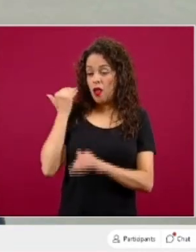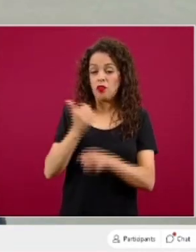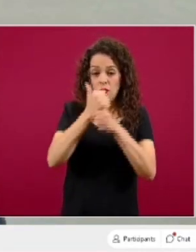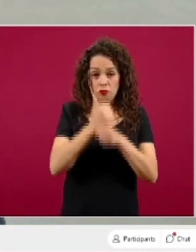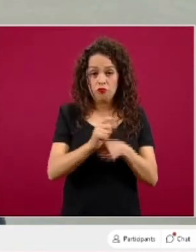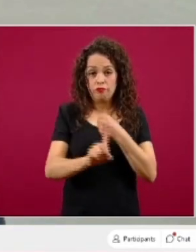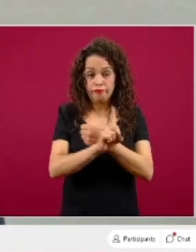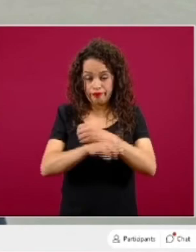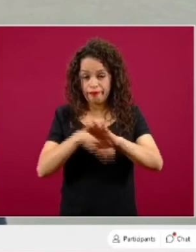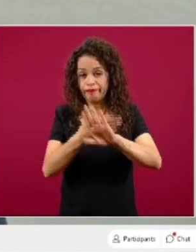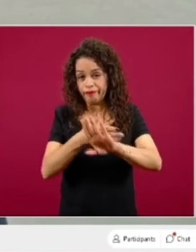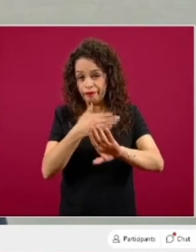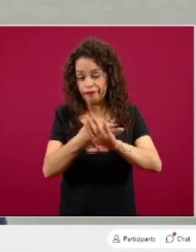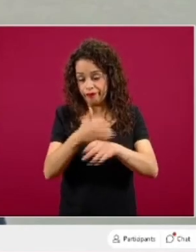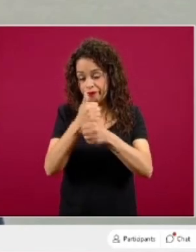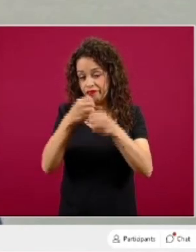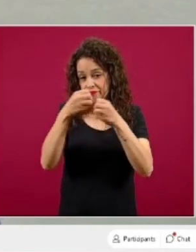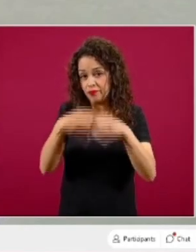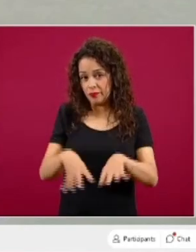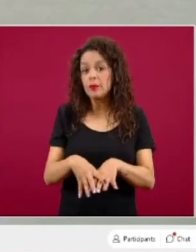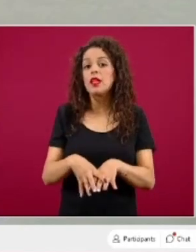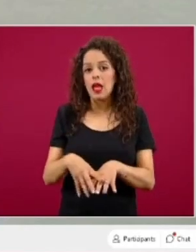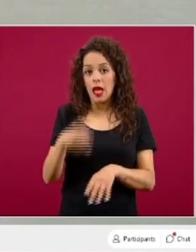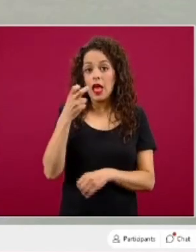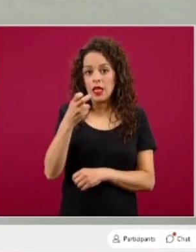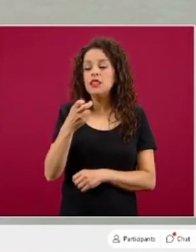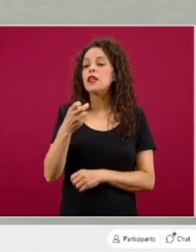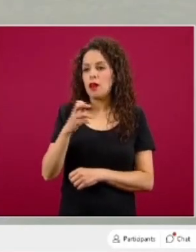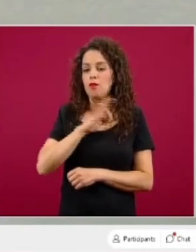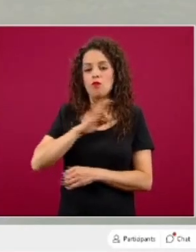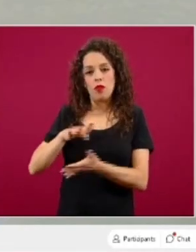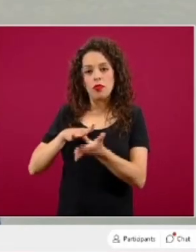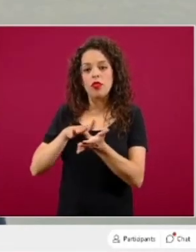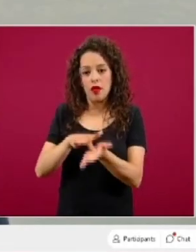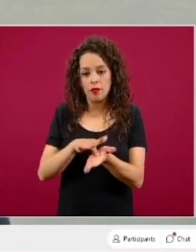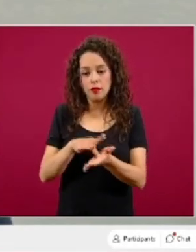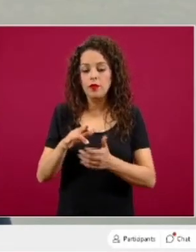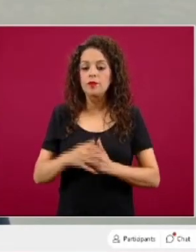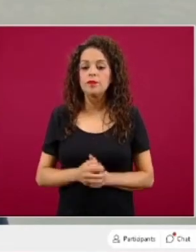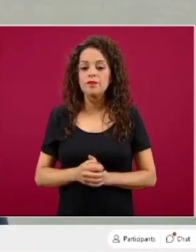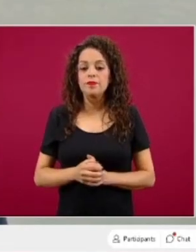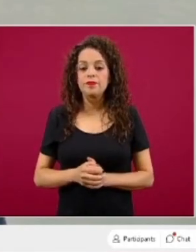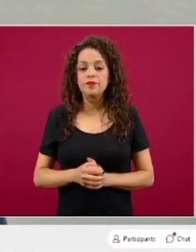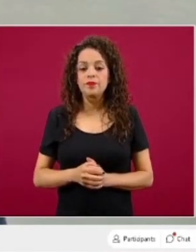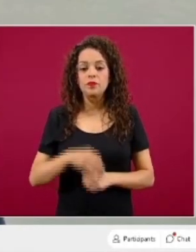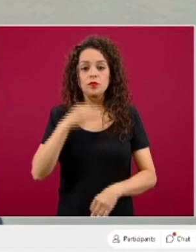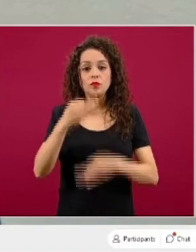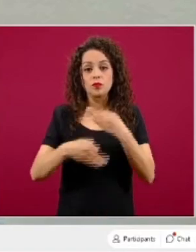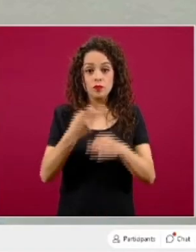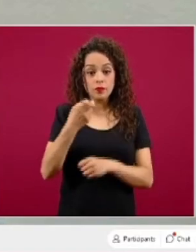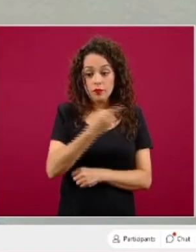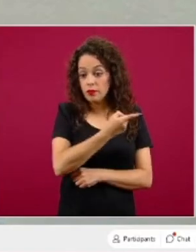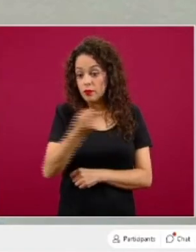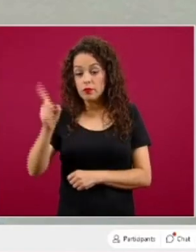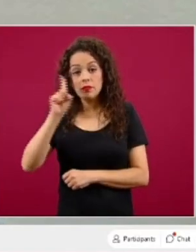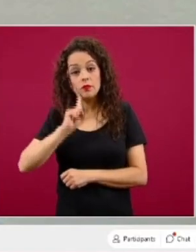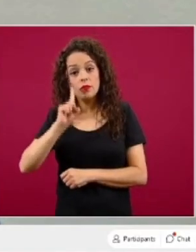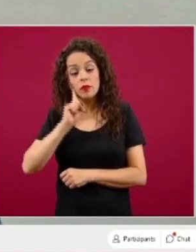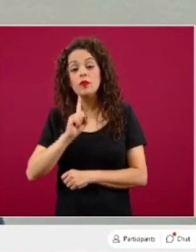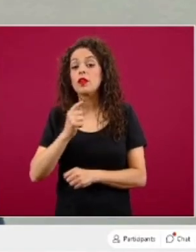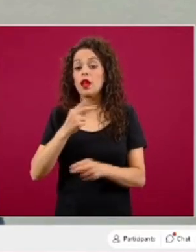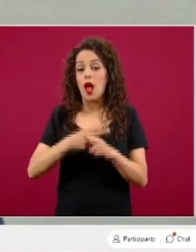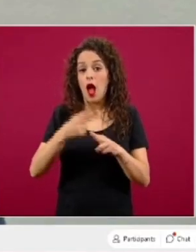estado estrechando la colaboración con la doctora Carla Berdichevsky, porque todas las sobrevivientes de violencia